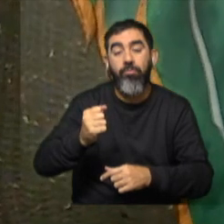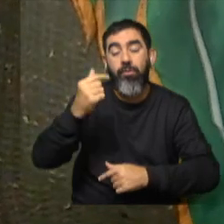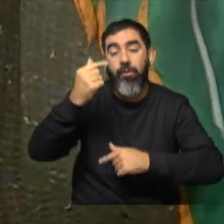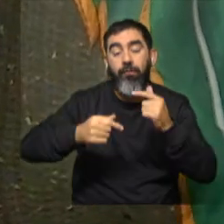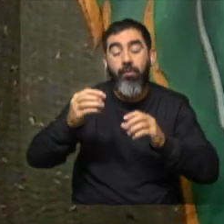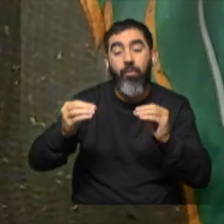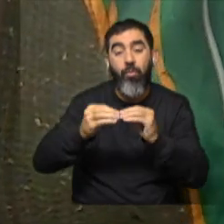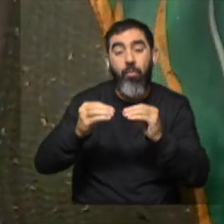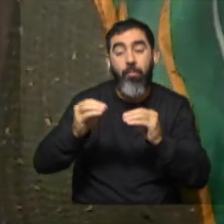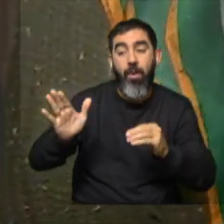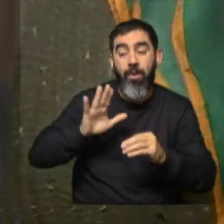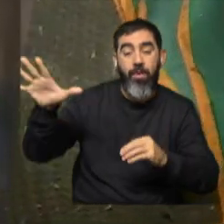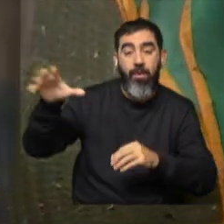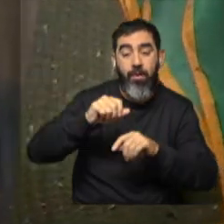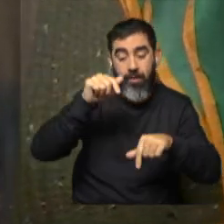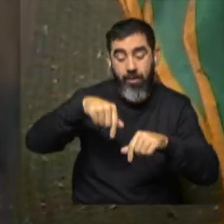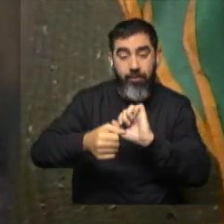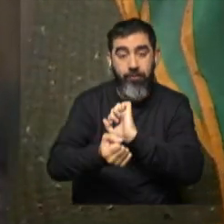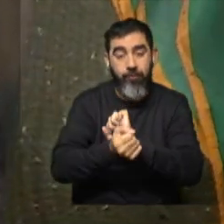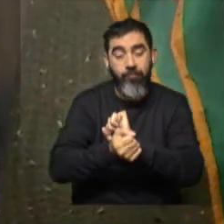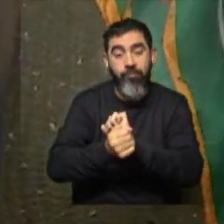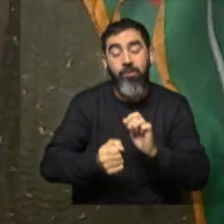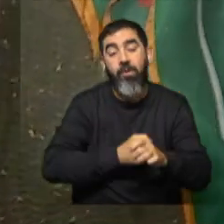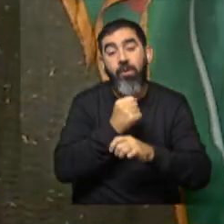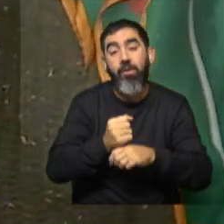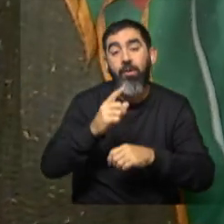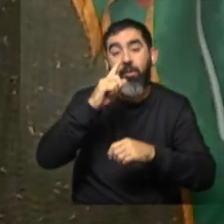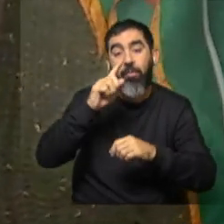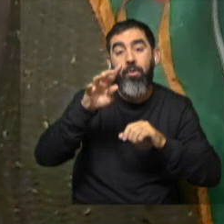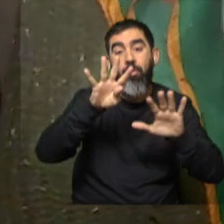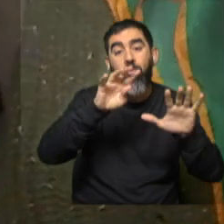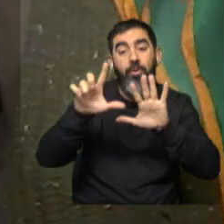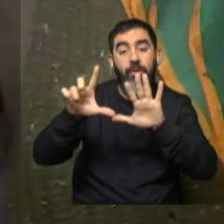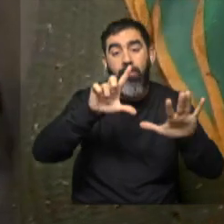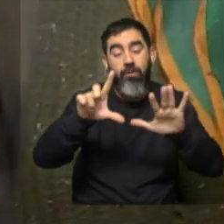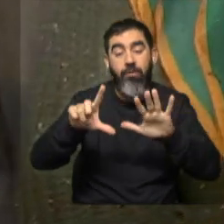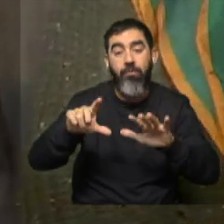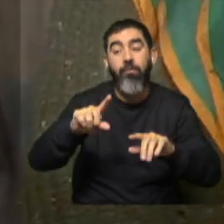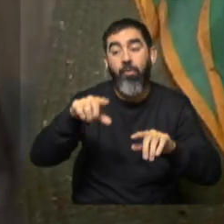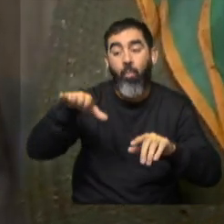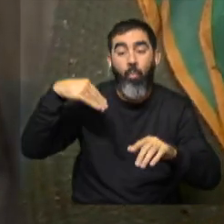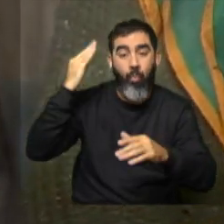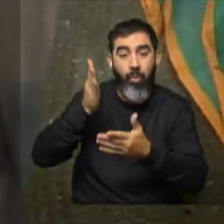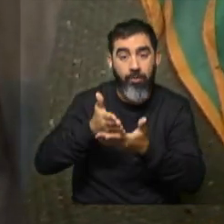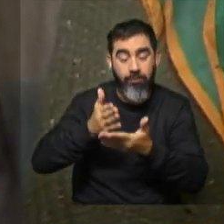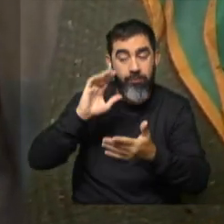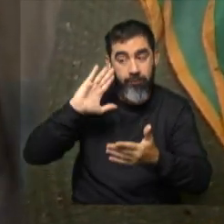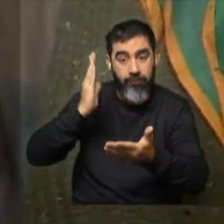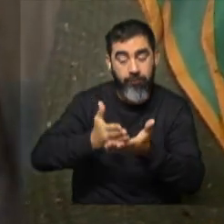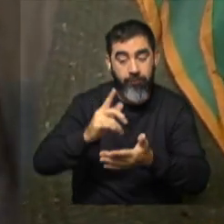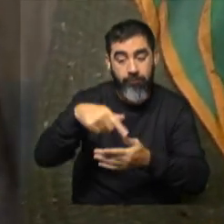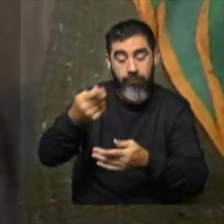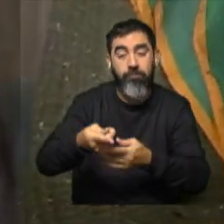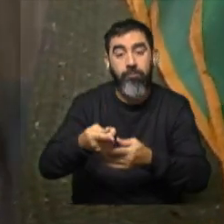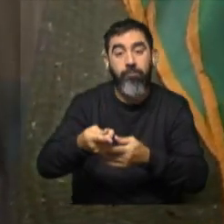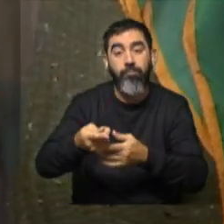distintas compañeras. Y así fue hasta 1977, después del golpe, cuando esta